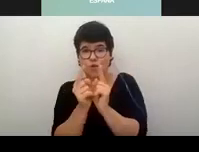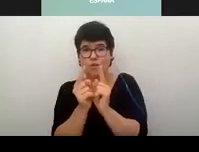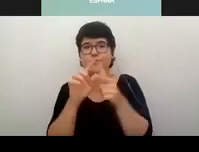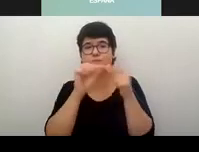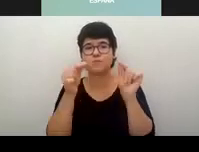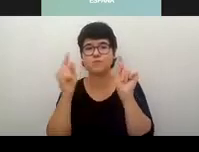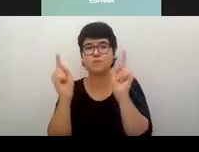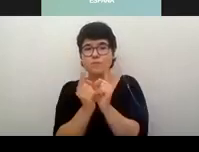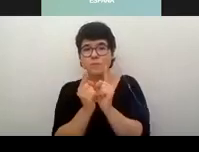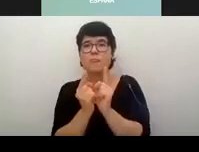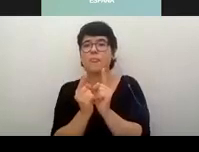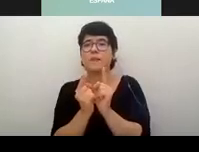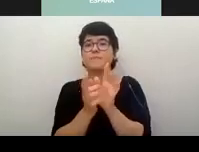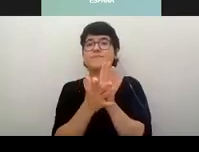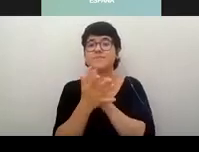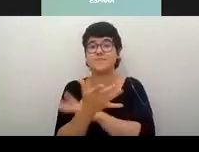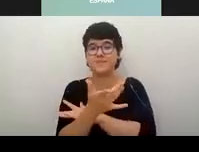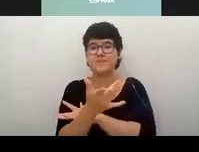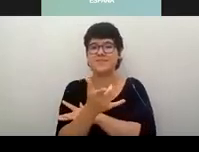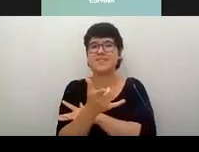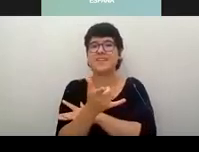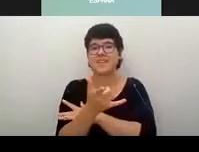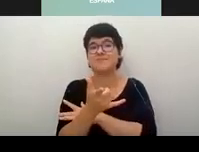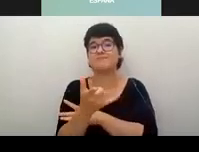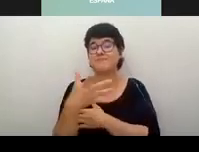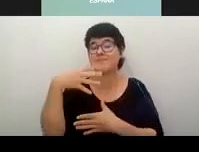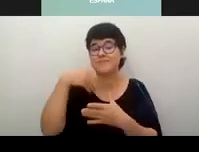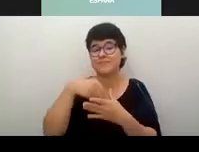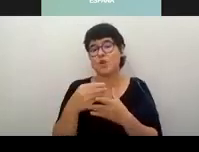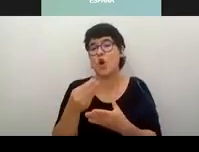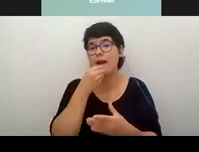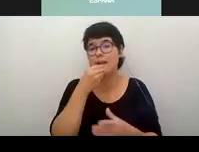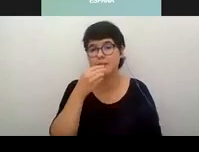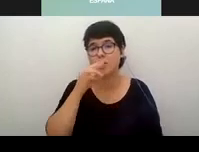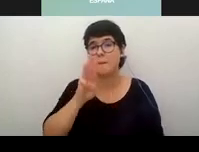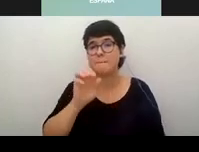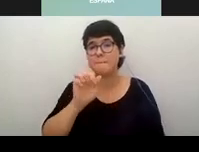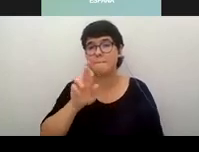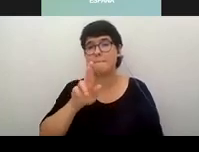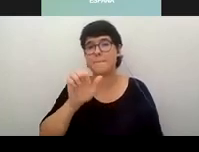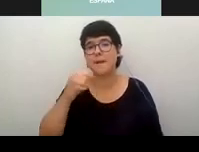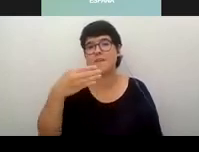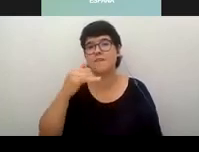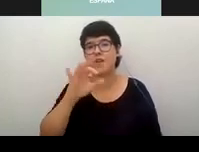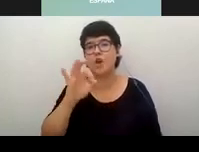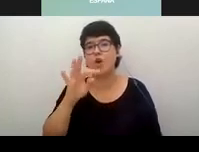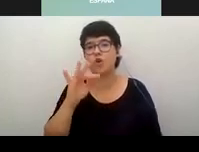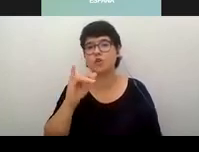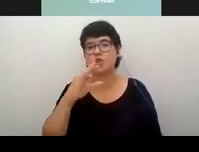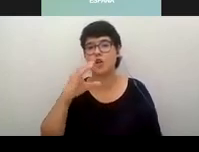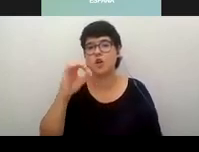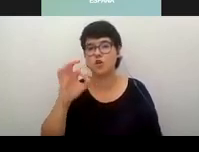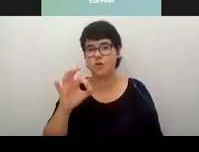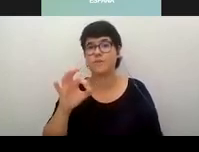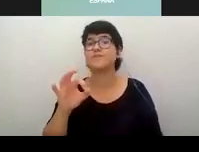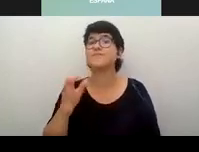casos el alimento prebiótico, que son, recordemos, la alimentación que reciben o que ayuda a estas